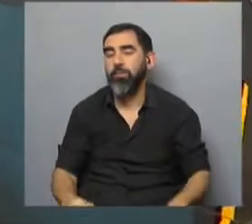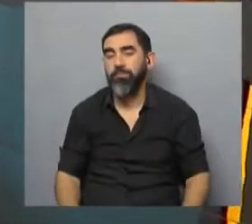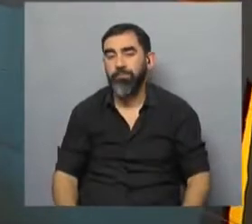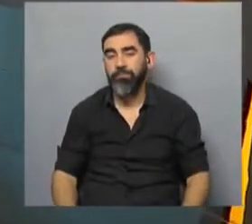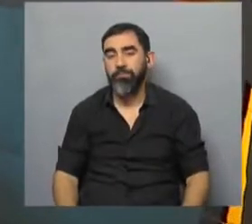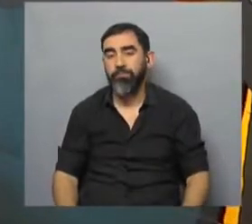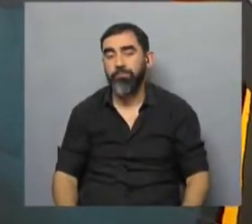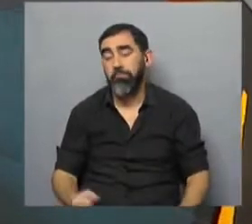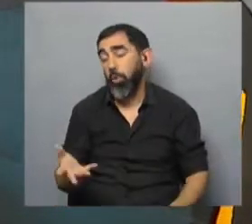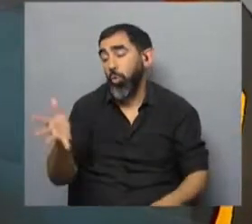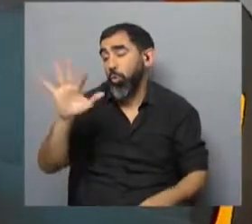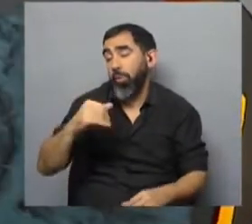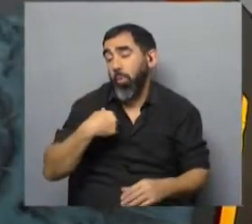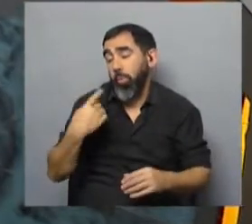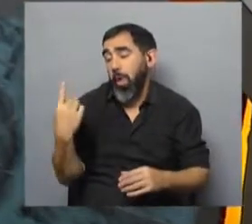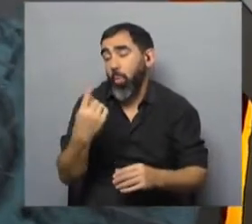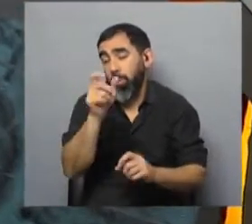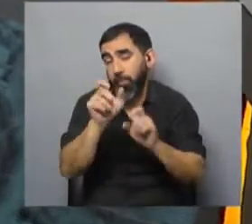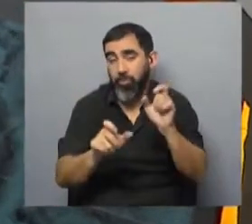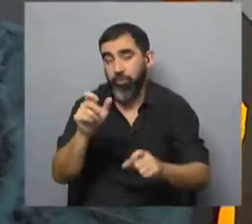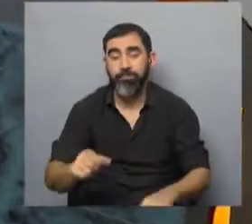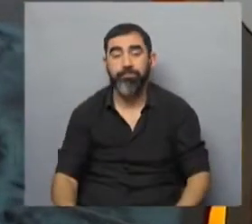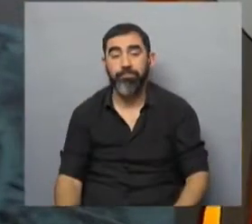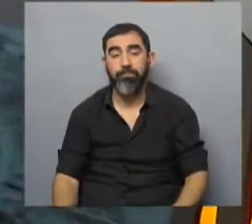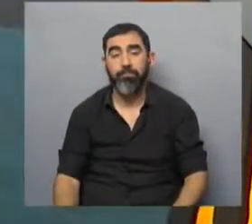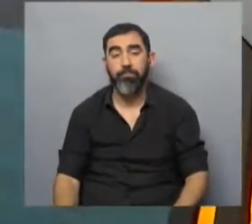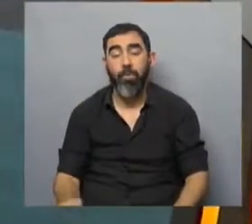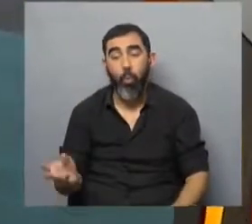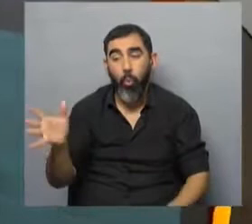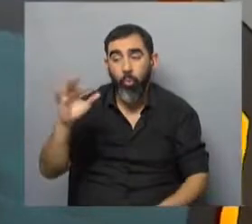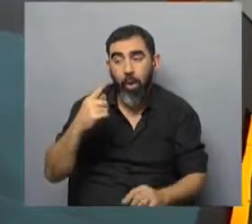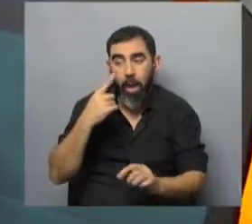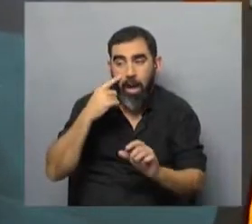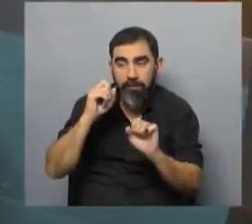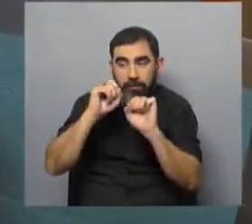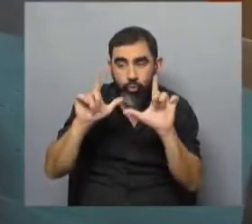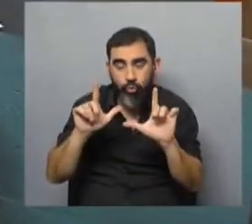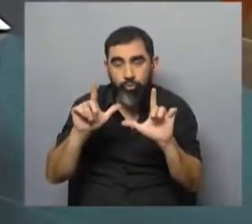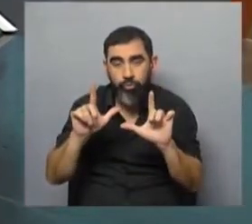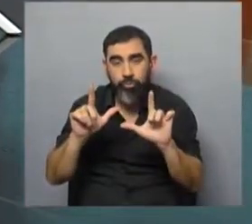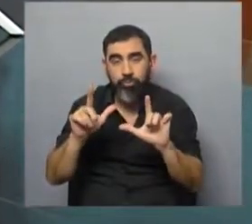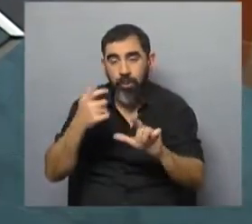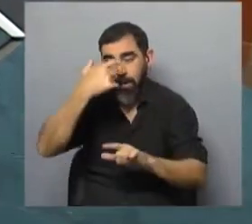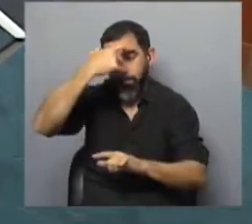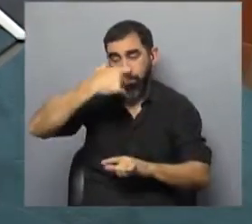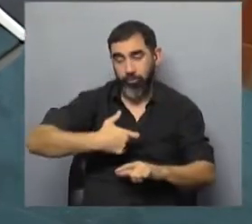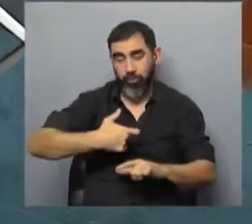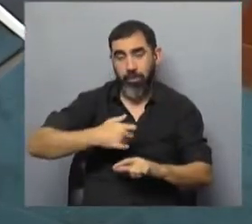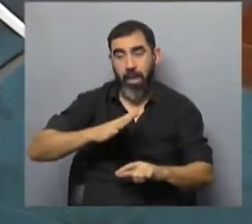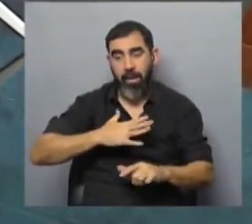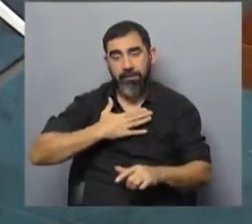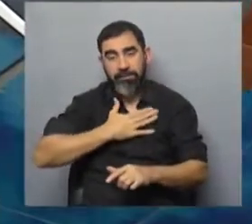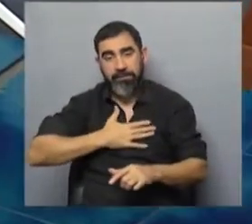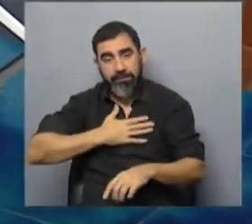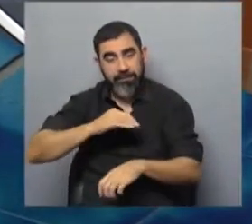lo cotidiano, no en el día a día. Lo cotidiano es estar atento a vos, a la persona, a tener síntomas,